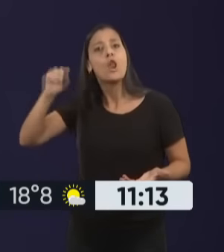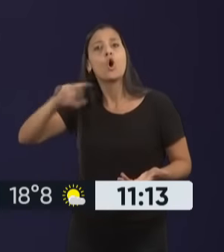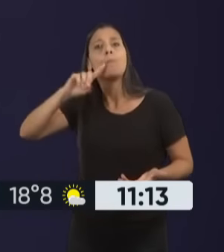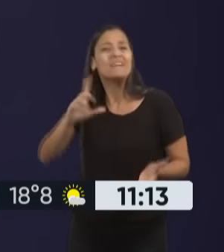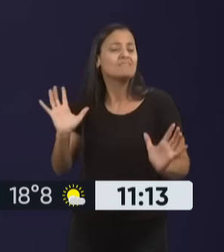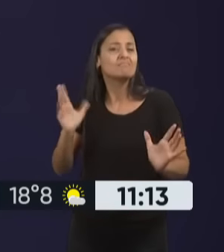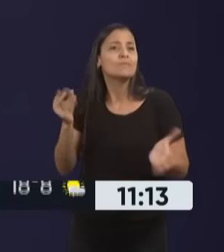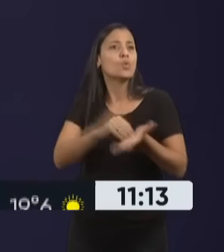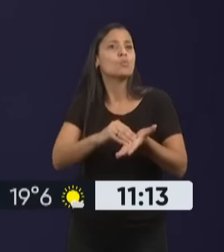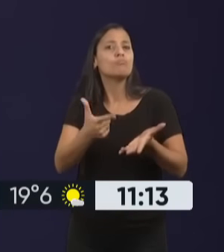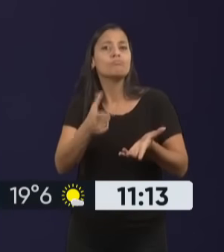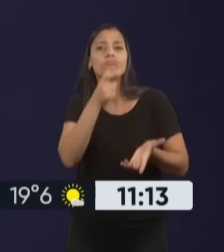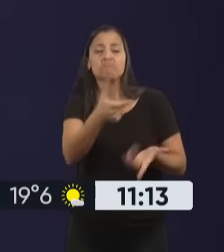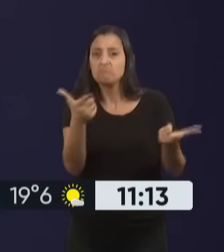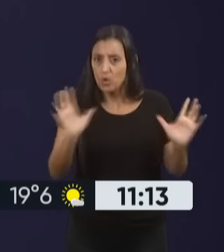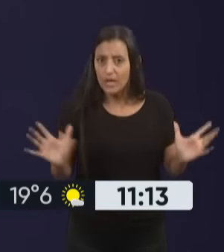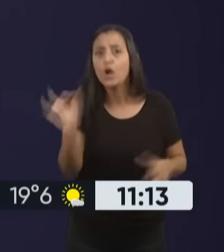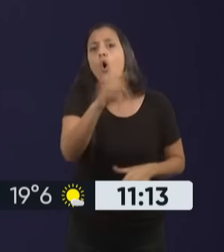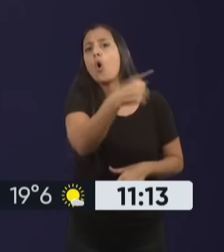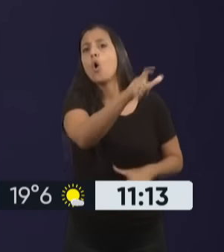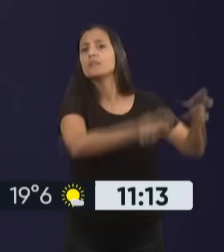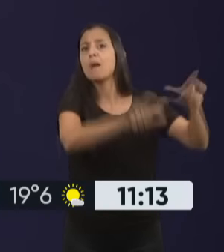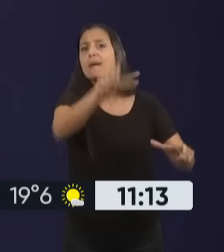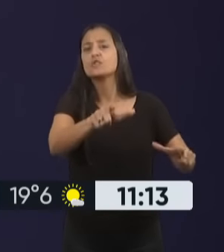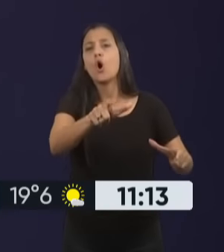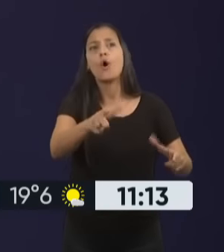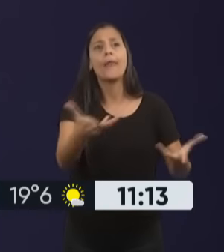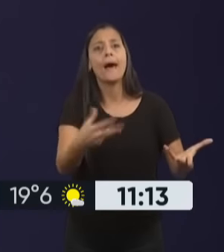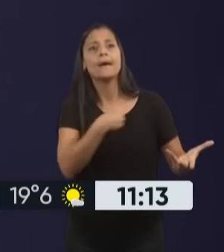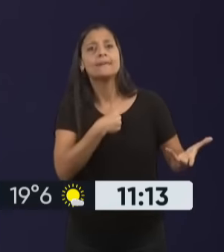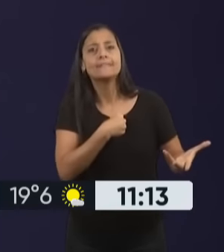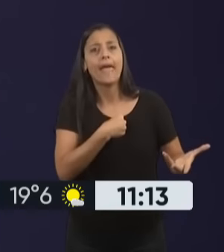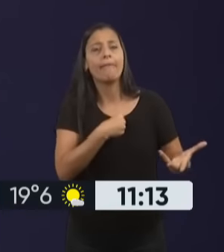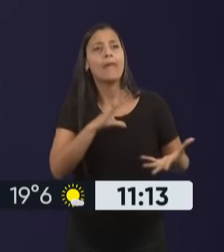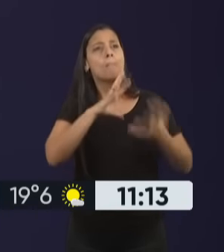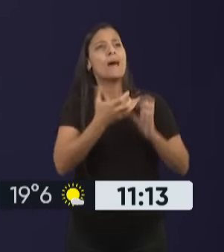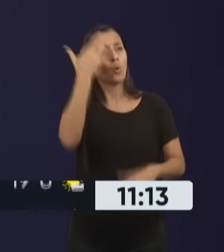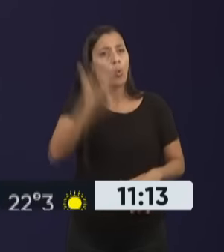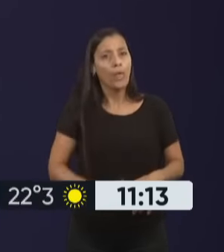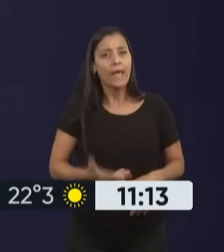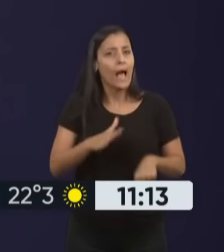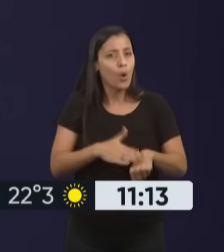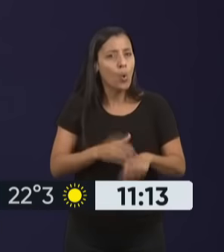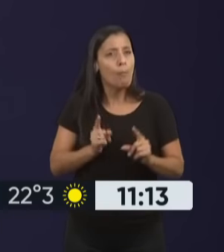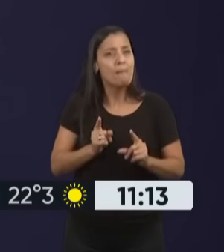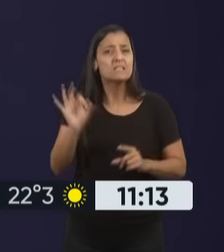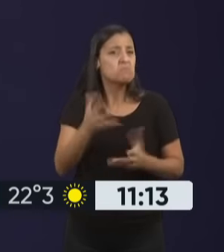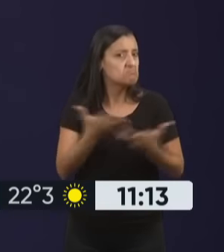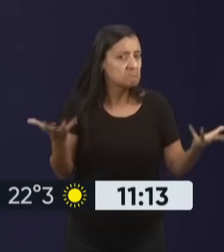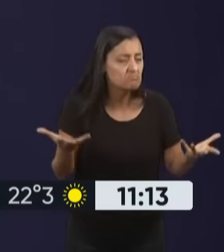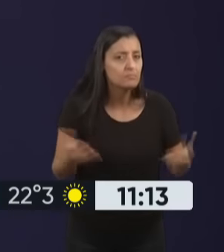que que que haga alguna apreciación sobre esto o que se sienta afectado por esto eh si no